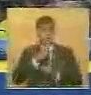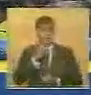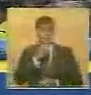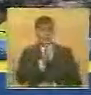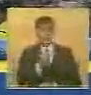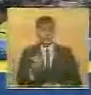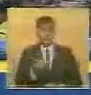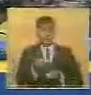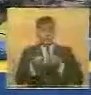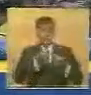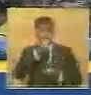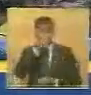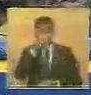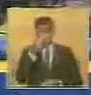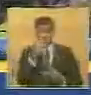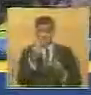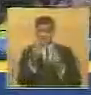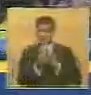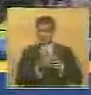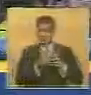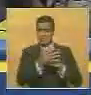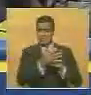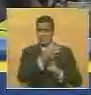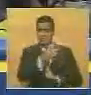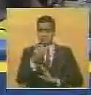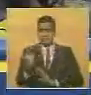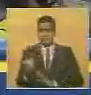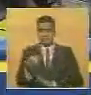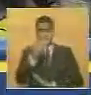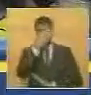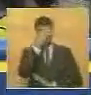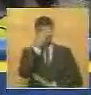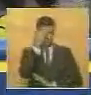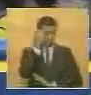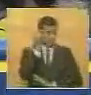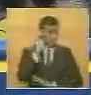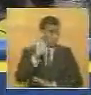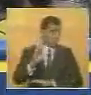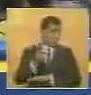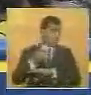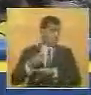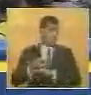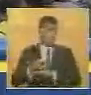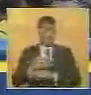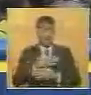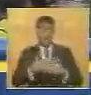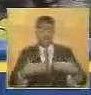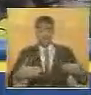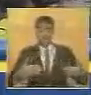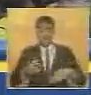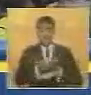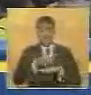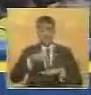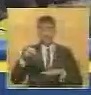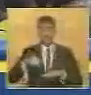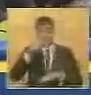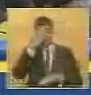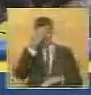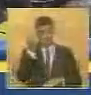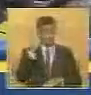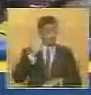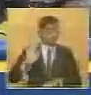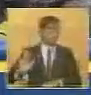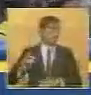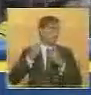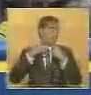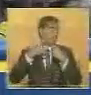contrabando, tantos problemas que vive la comunidad y que ha sido olvidada. La gente de la frontera, el gobierno nacional le ha dado la